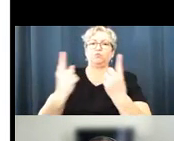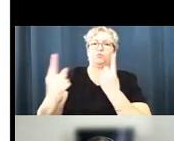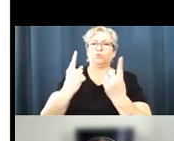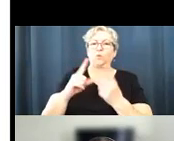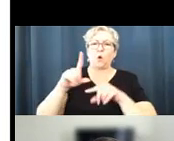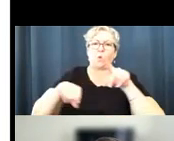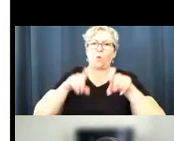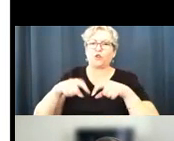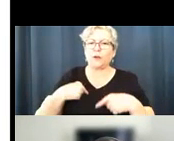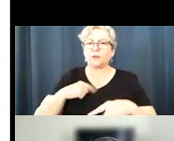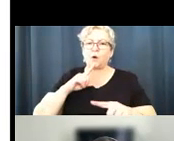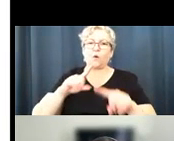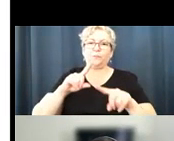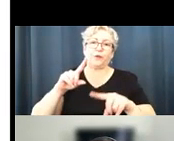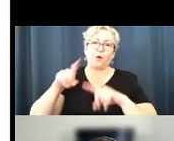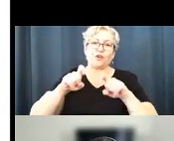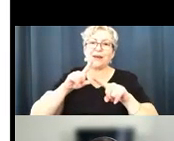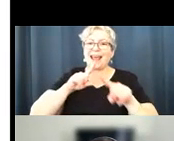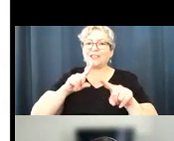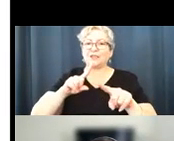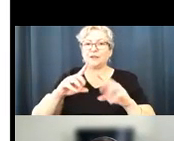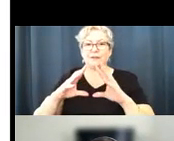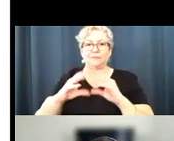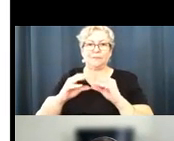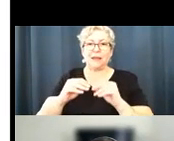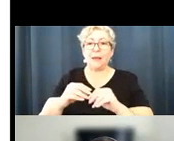la gente venía y me hacían preguntas y yo tenía sesiones de preguntas y